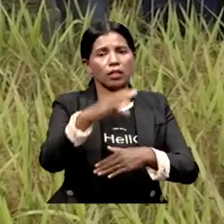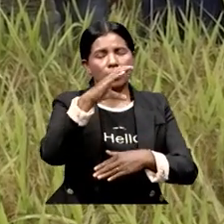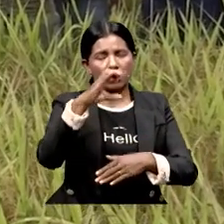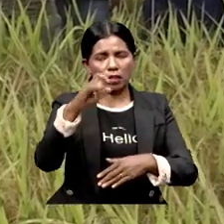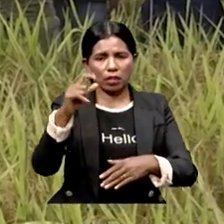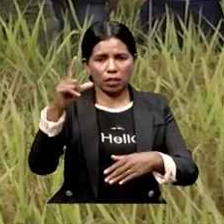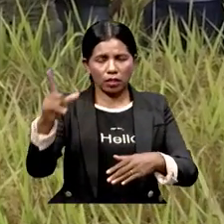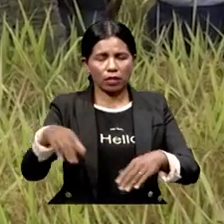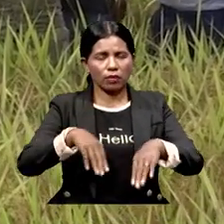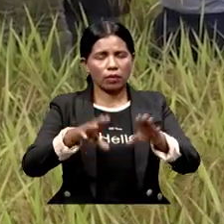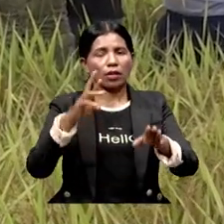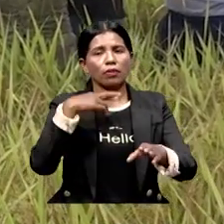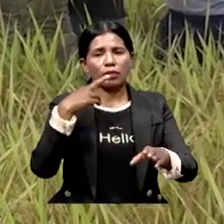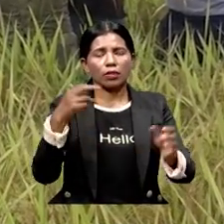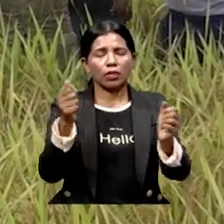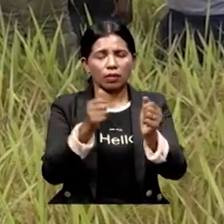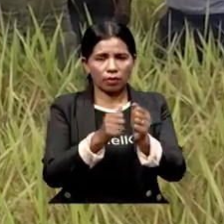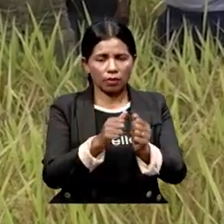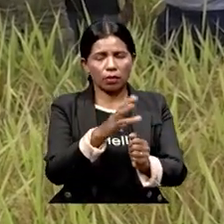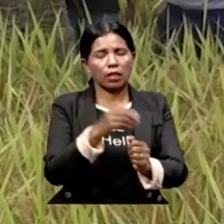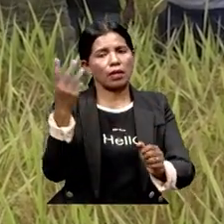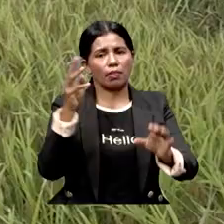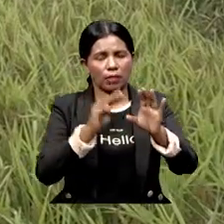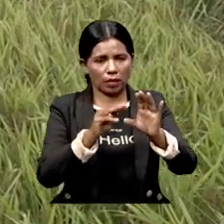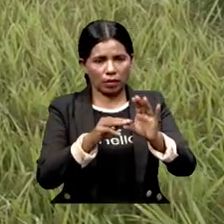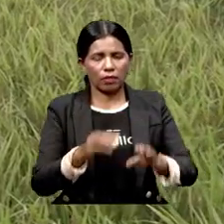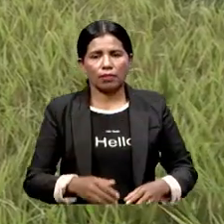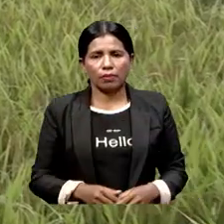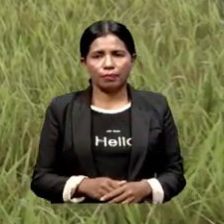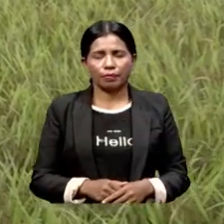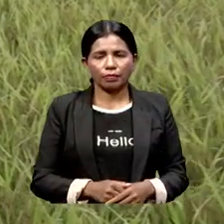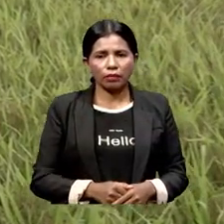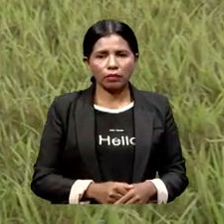se fan fos home marca manabot ia mercado. Dilma Suzeti, GMN.